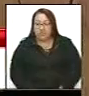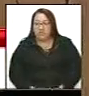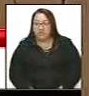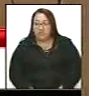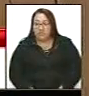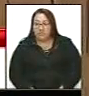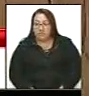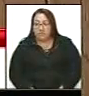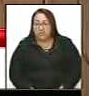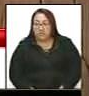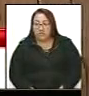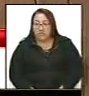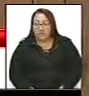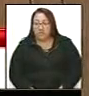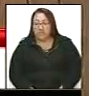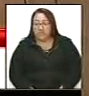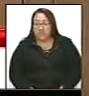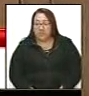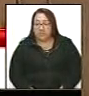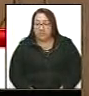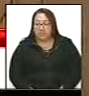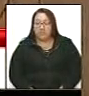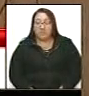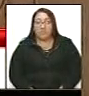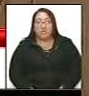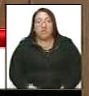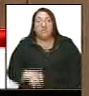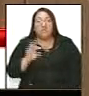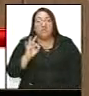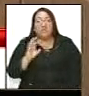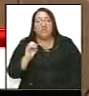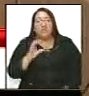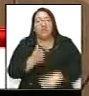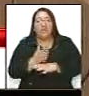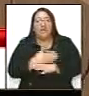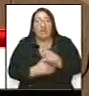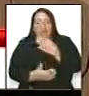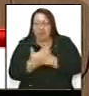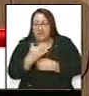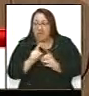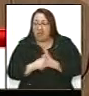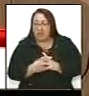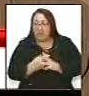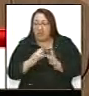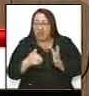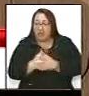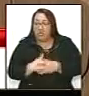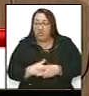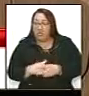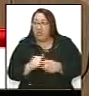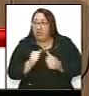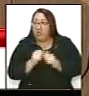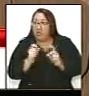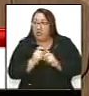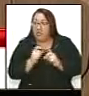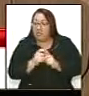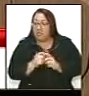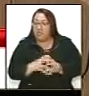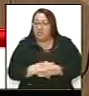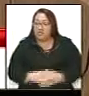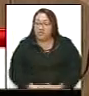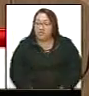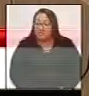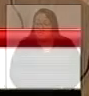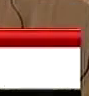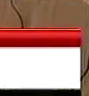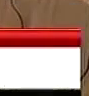ordinaria, siendo las 9:50, y continuamos con la palabra al congresista Jorge